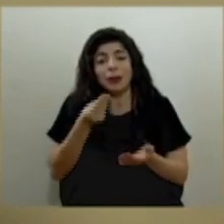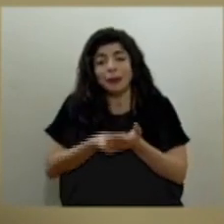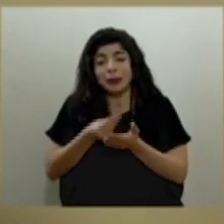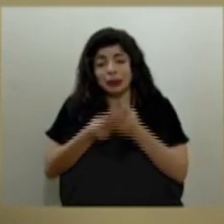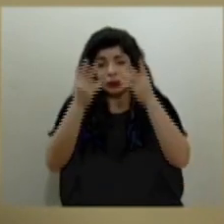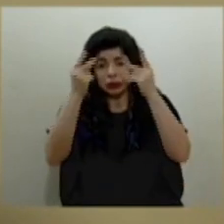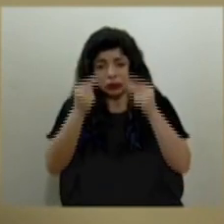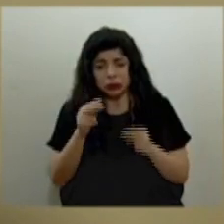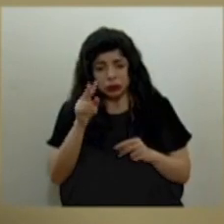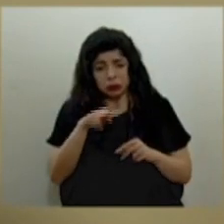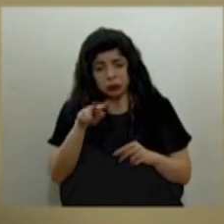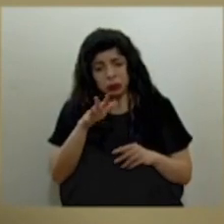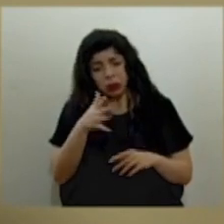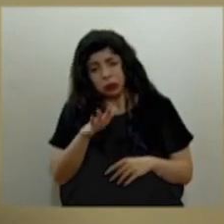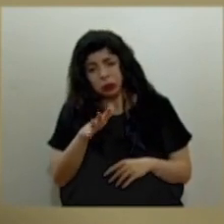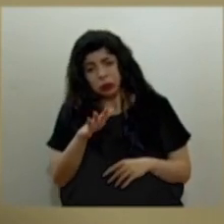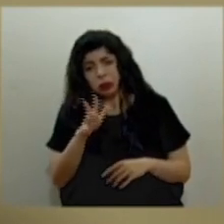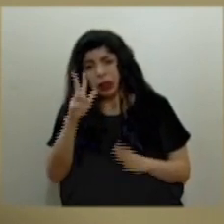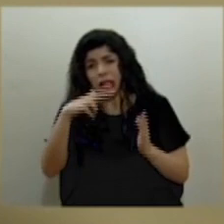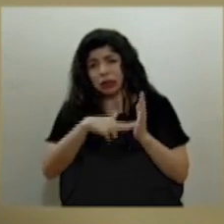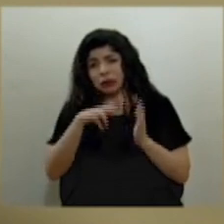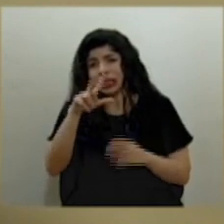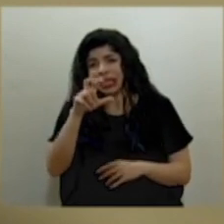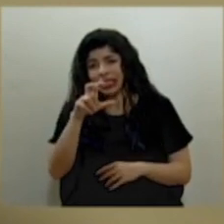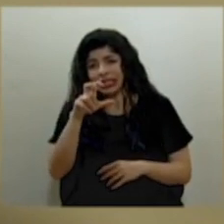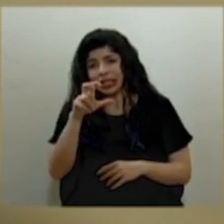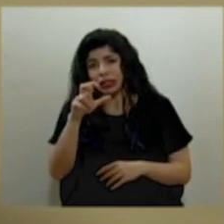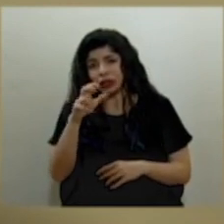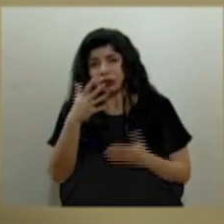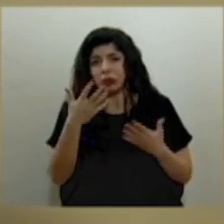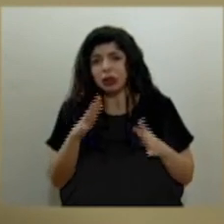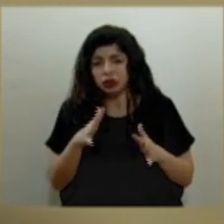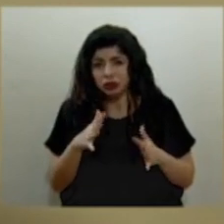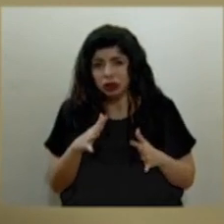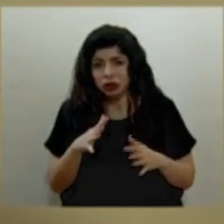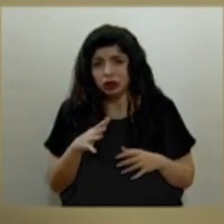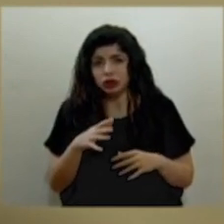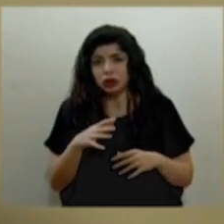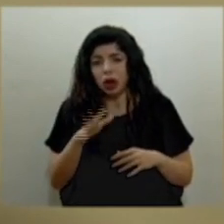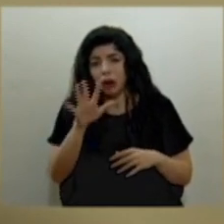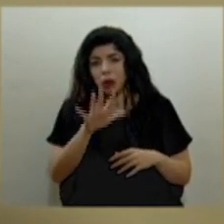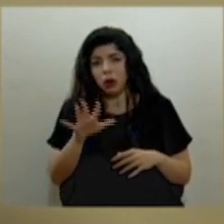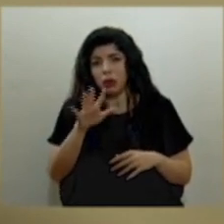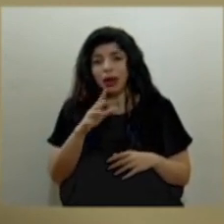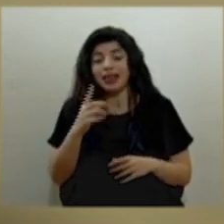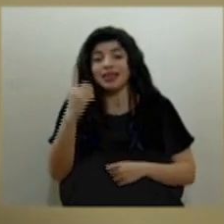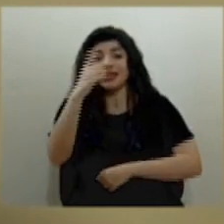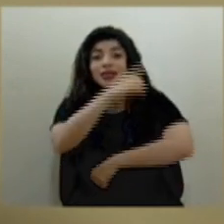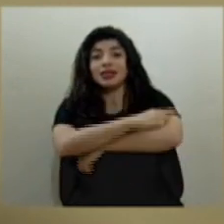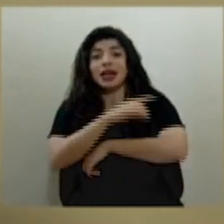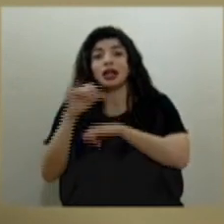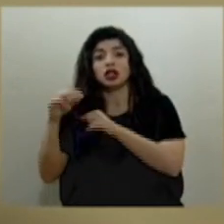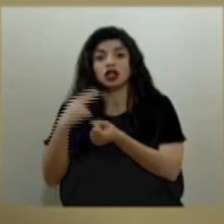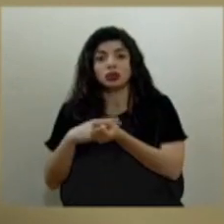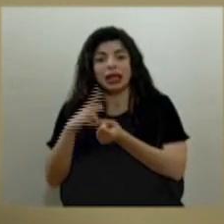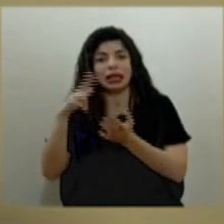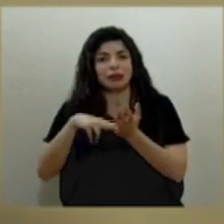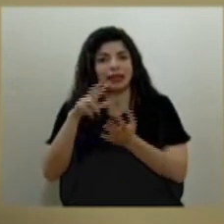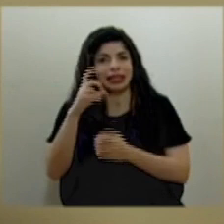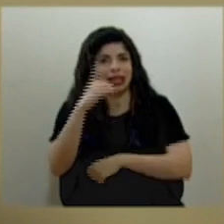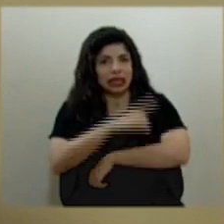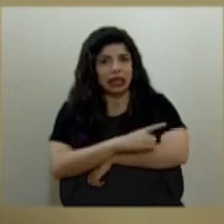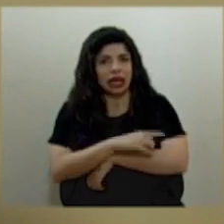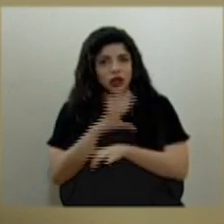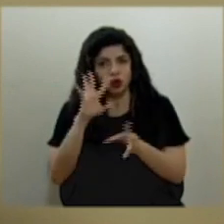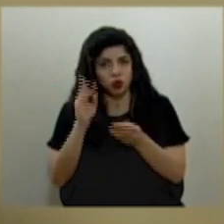esto implica más o menos unos 3.300, quizá por ahí por el promedio, días de hospitalización, pero como le digo, es una